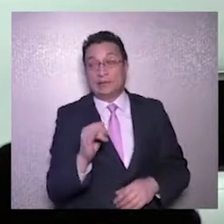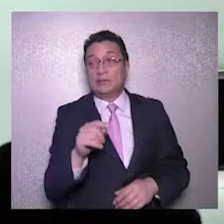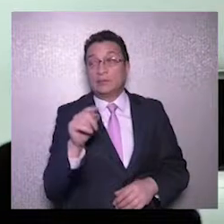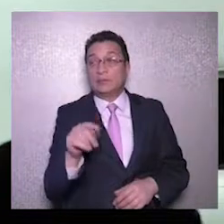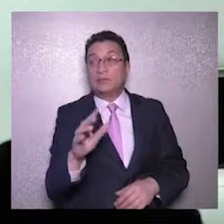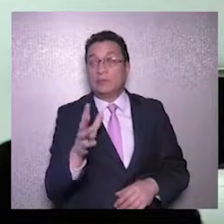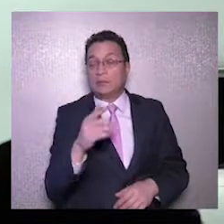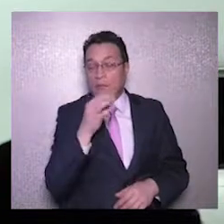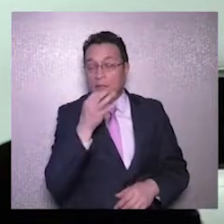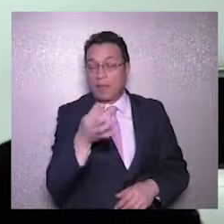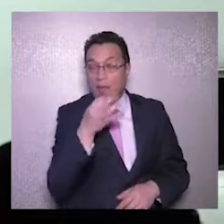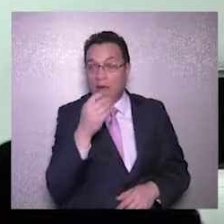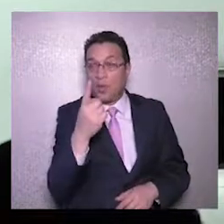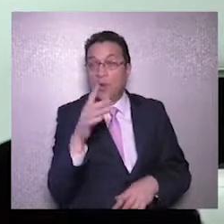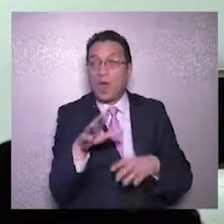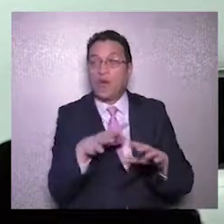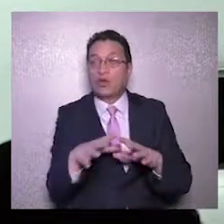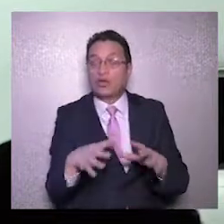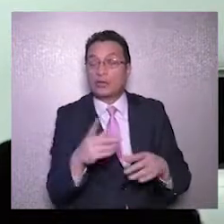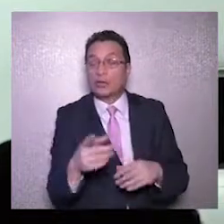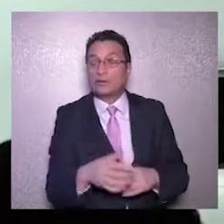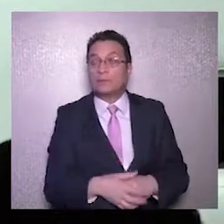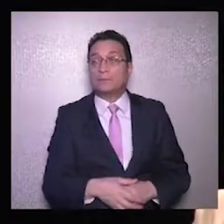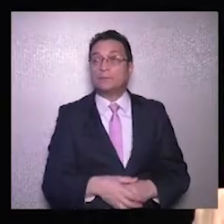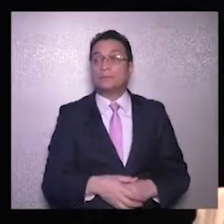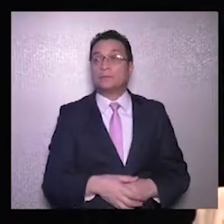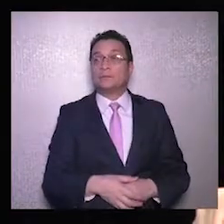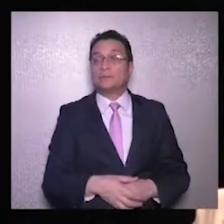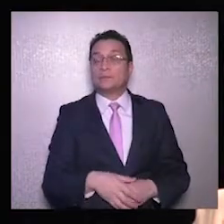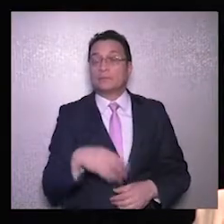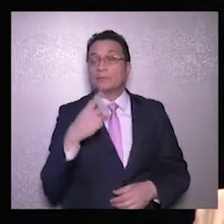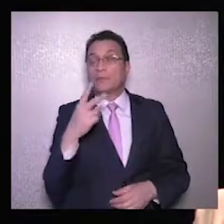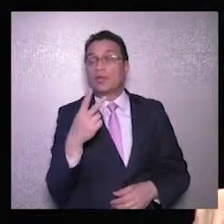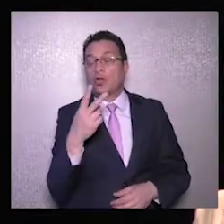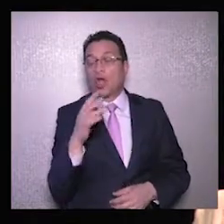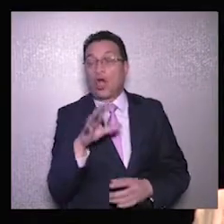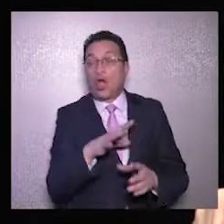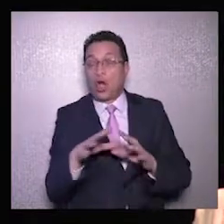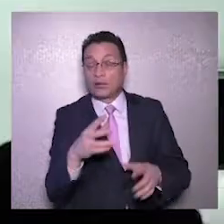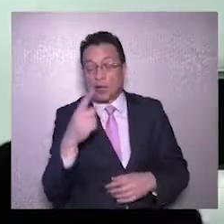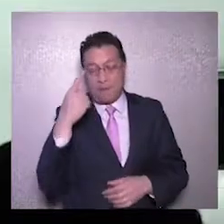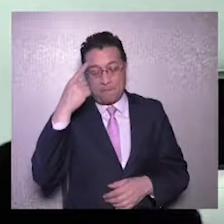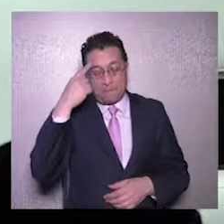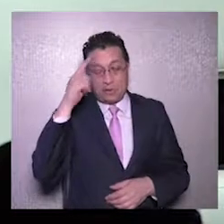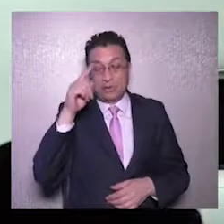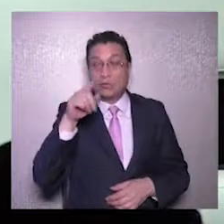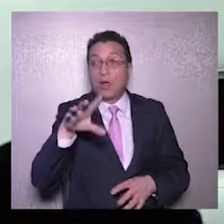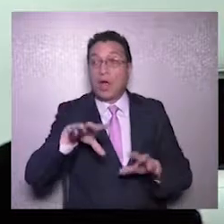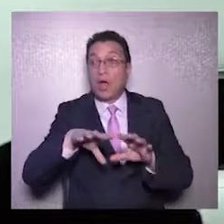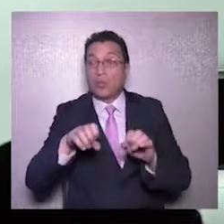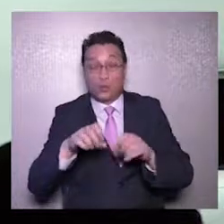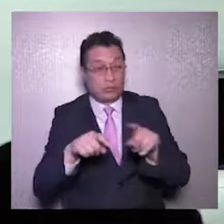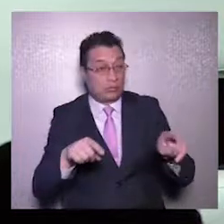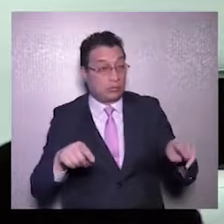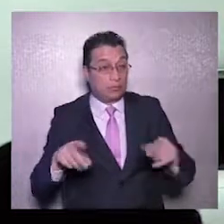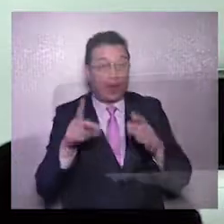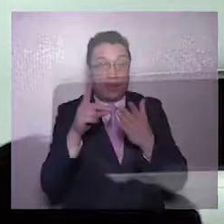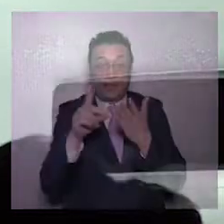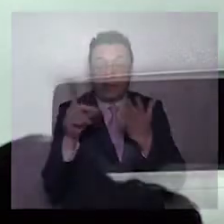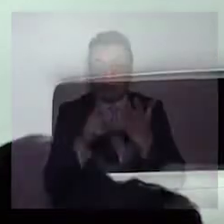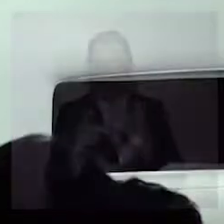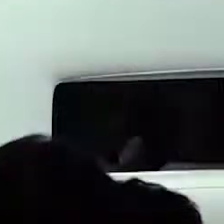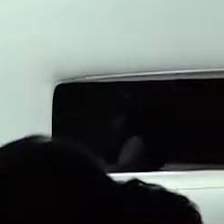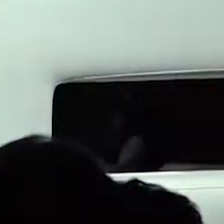que quieren replicarle alguna cosa. Y dos cosas y quiero terminar. Estamos de acuerdo en el diagnóstico, pero